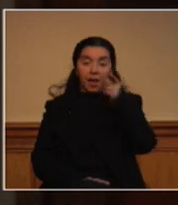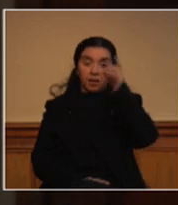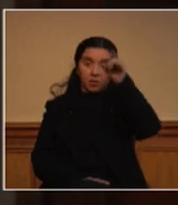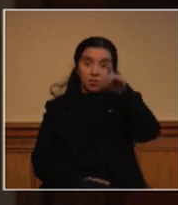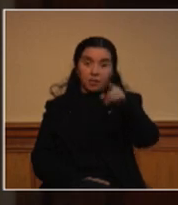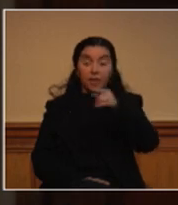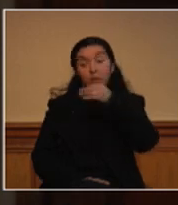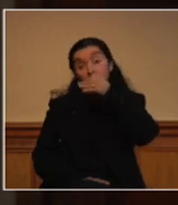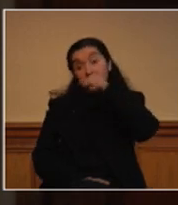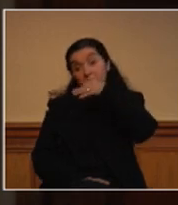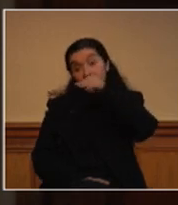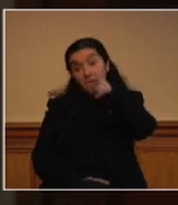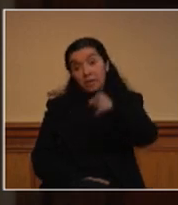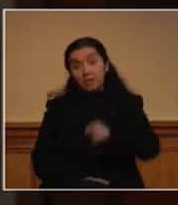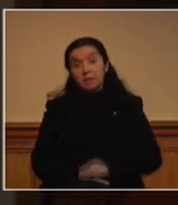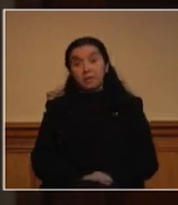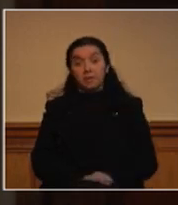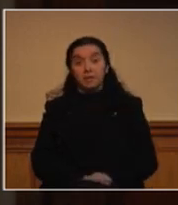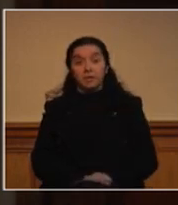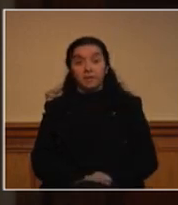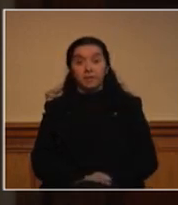Te toca.